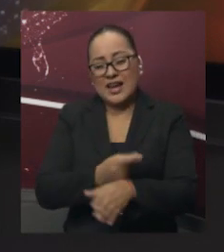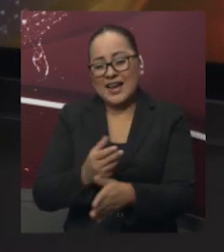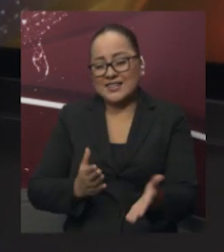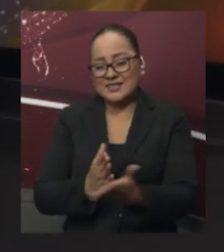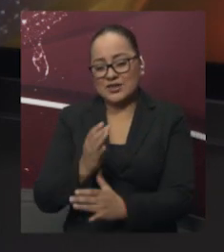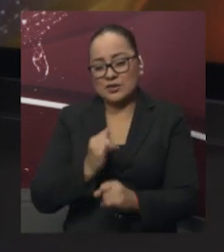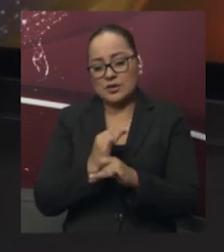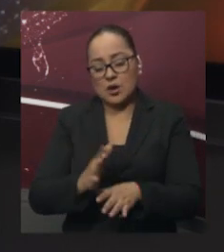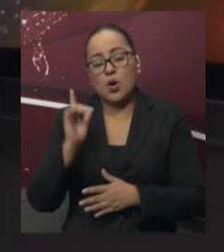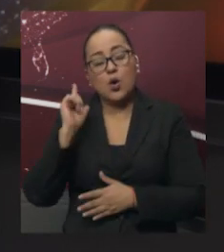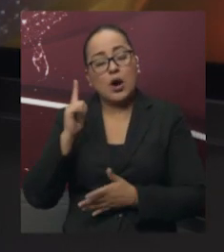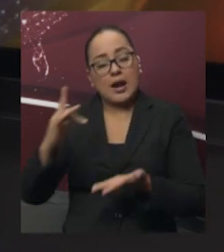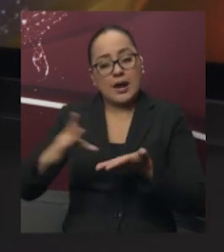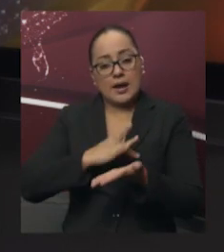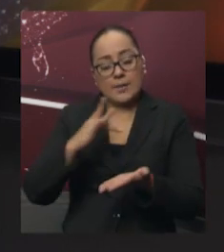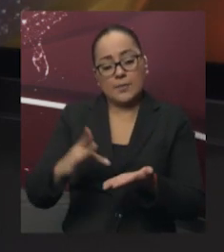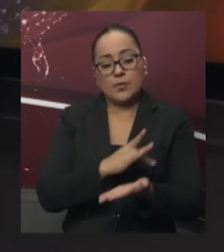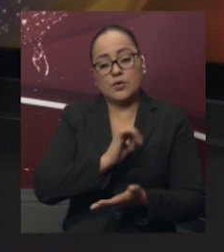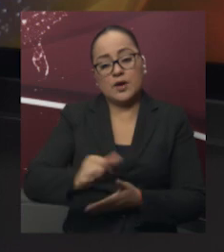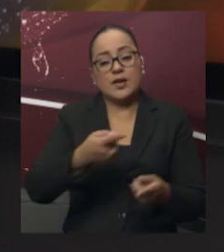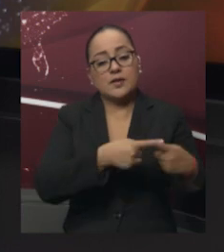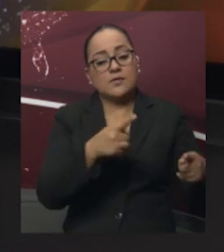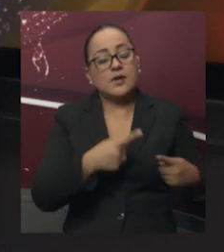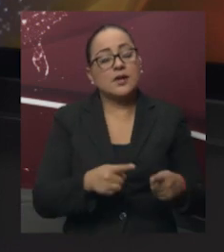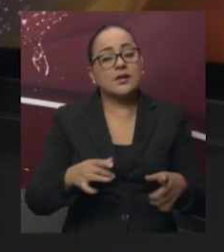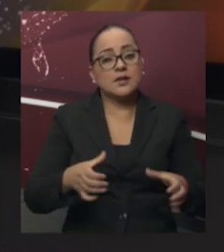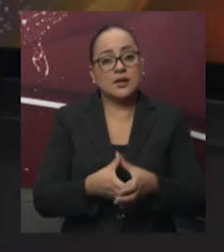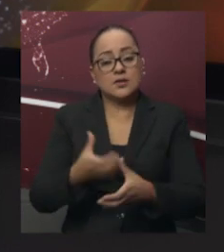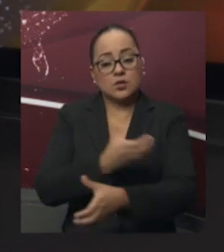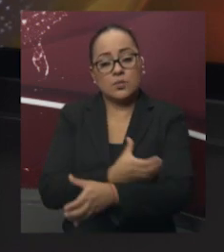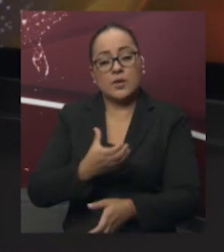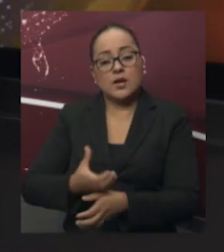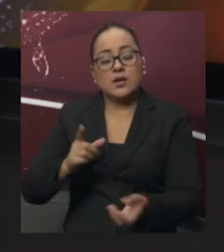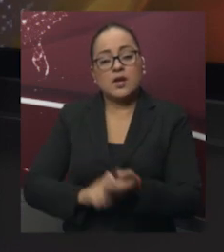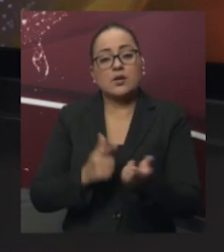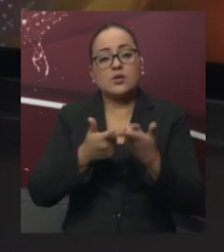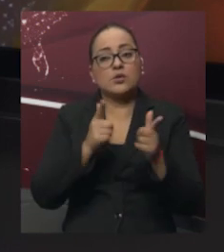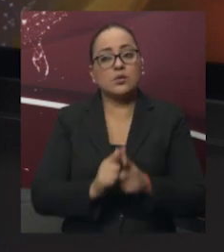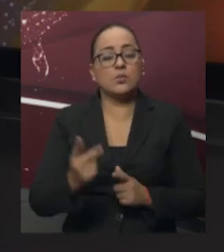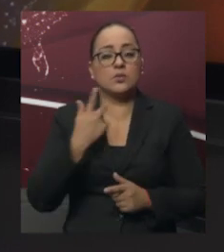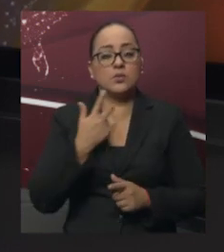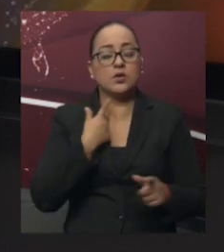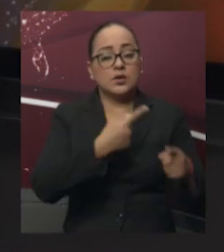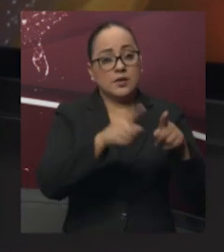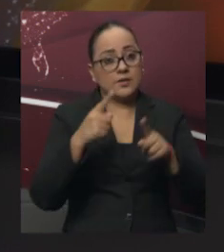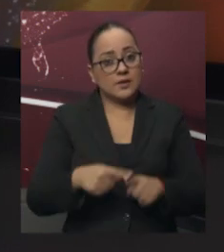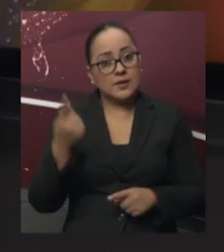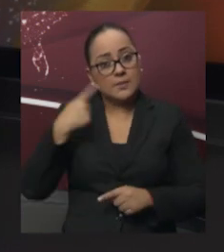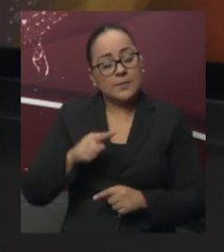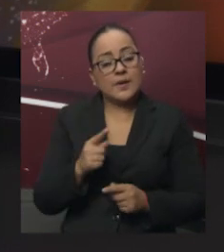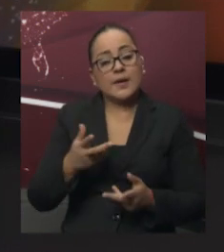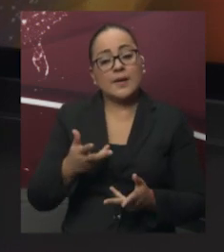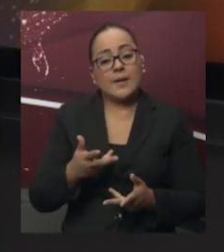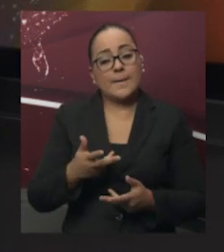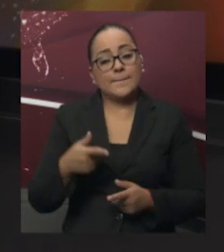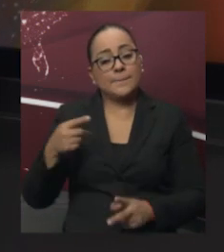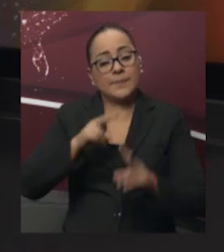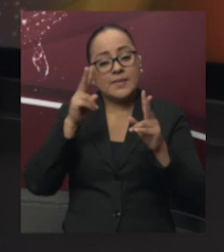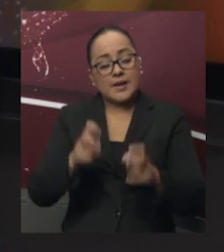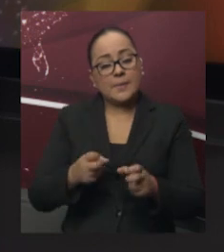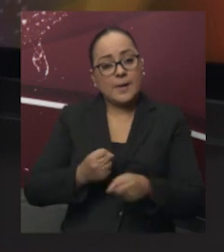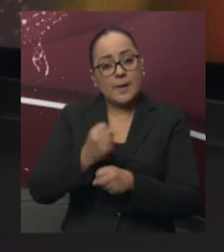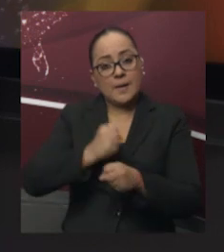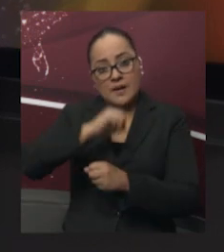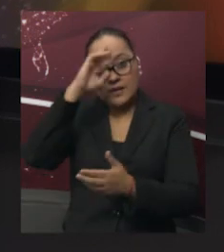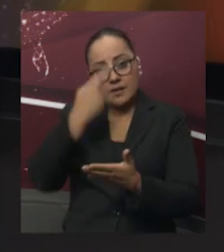que tengamos el apoyo de los distintos compañeros de las fuerzas políticas, porque el asunto de la violencia de género